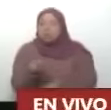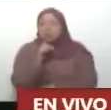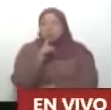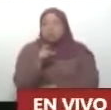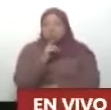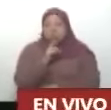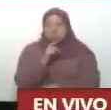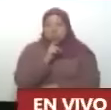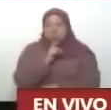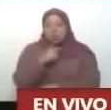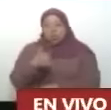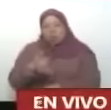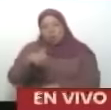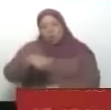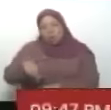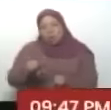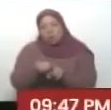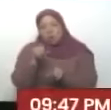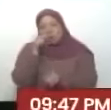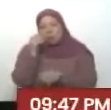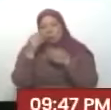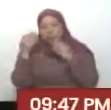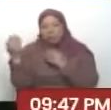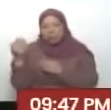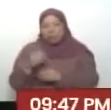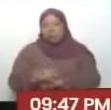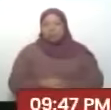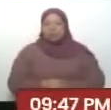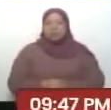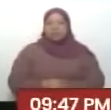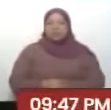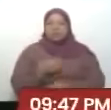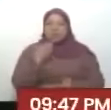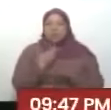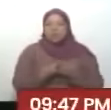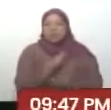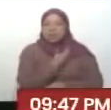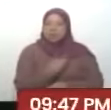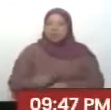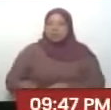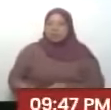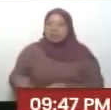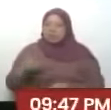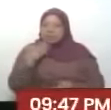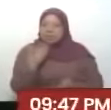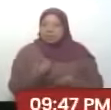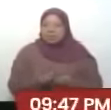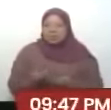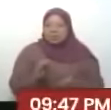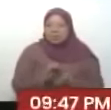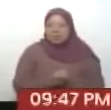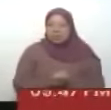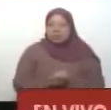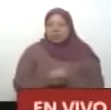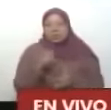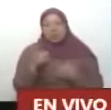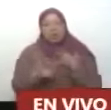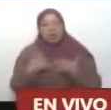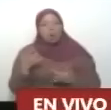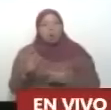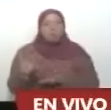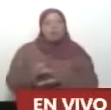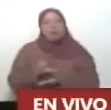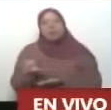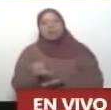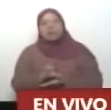es Winston Vallenilla. ¿Ah? Gracias, presidente, muchas gracias. Permito. ¿Cómo estuvo aquí esos conciertos? Bueno, los